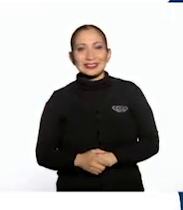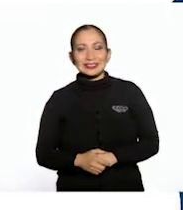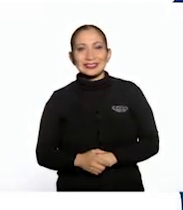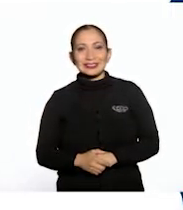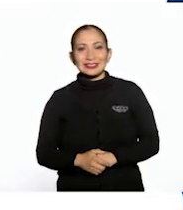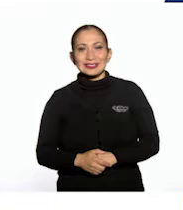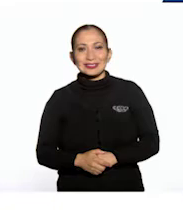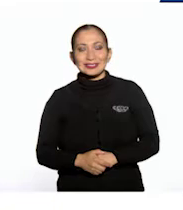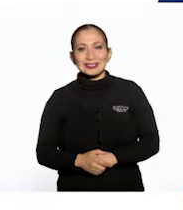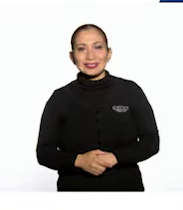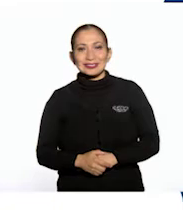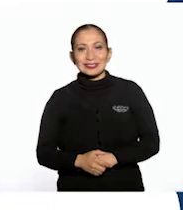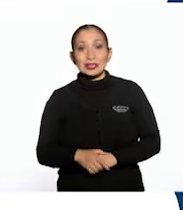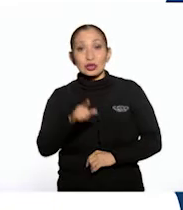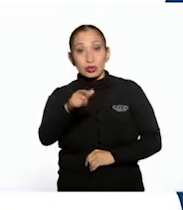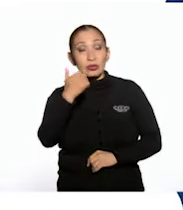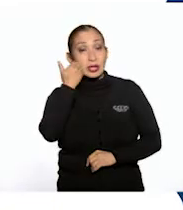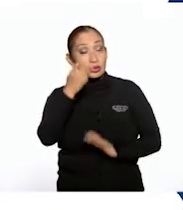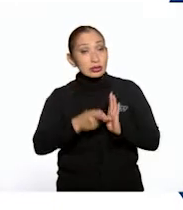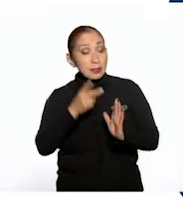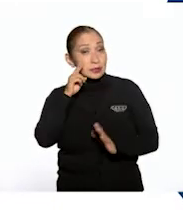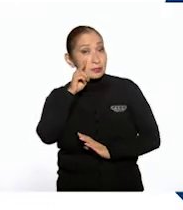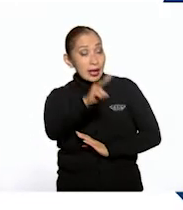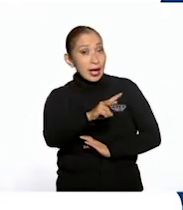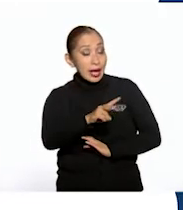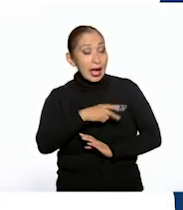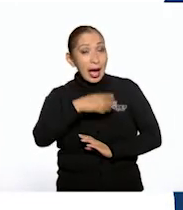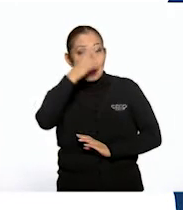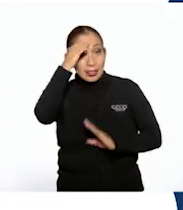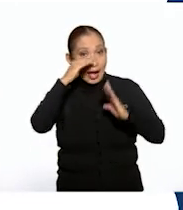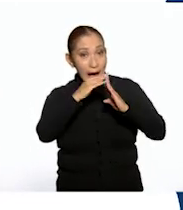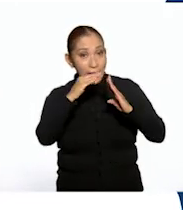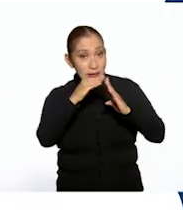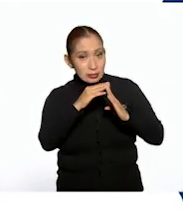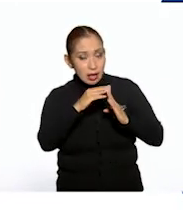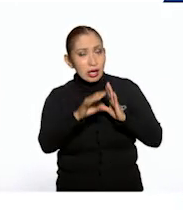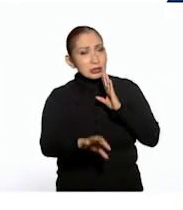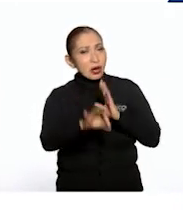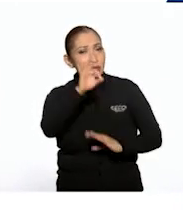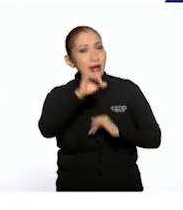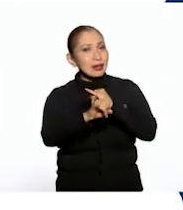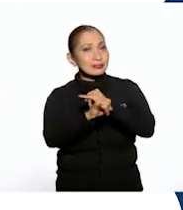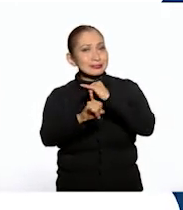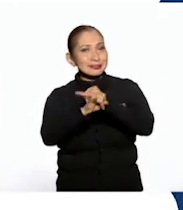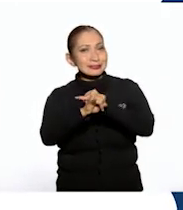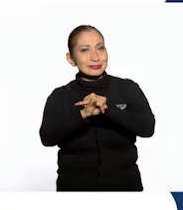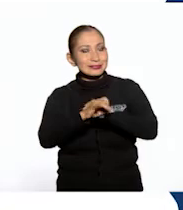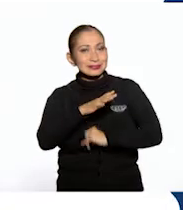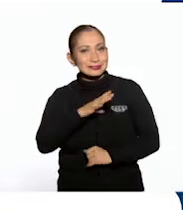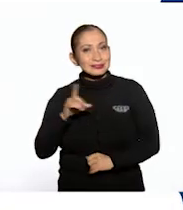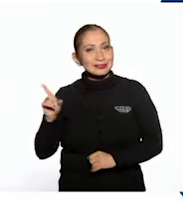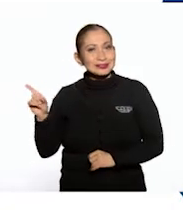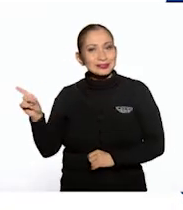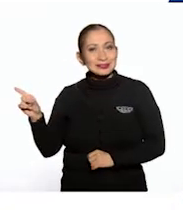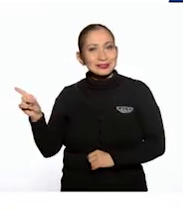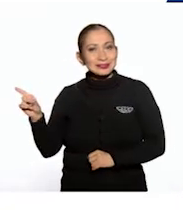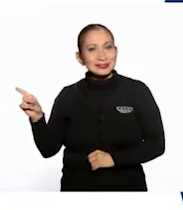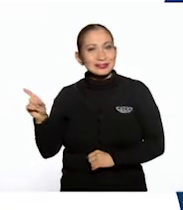conaliteg.cep.gov.mx. Si quieres volver a ver los programas de Aprende en Casa, los puedes encontrar en la siguiente liga: